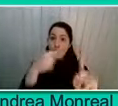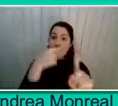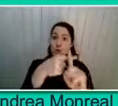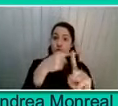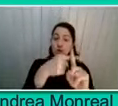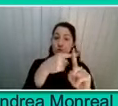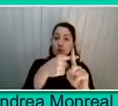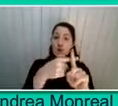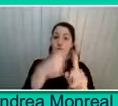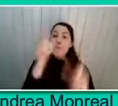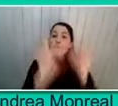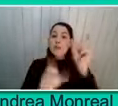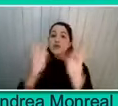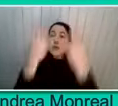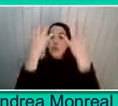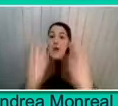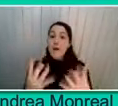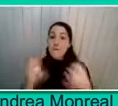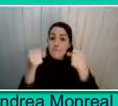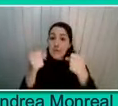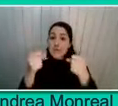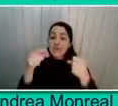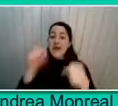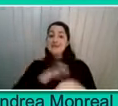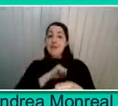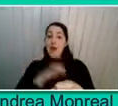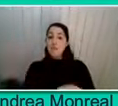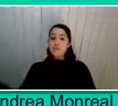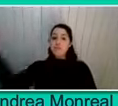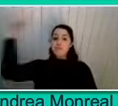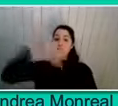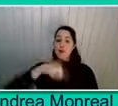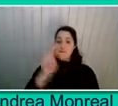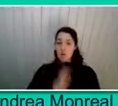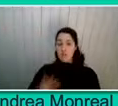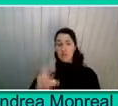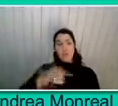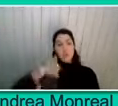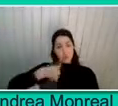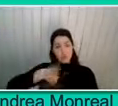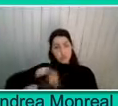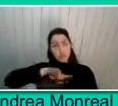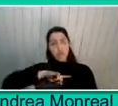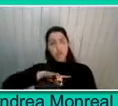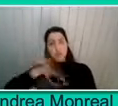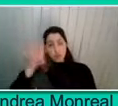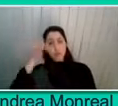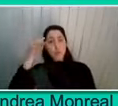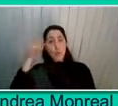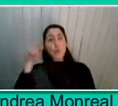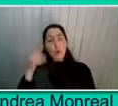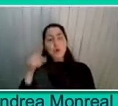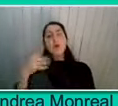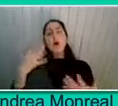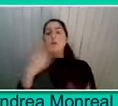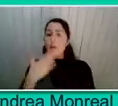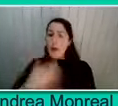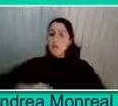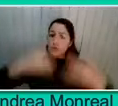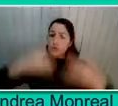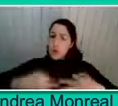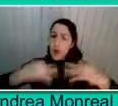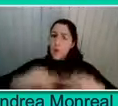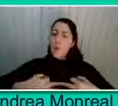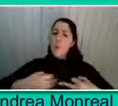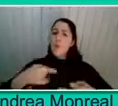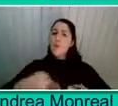Valdivia. Tener esos resultados rápido y además estar muy seguros de los resultados nos significó repetirlo 2 o